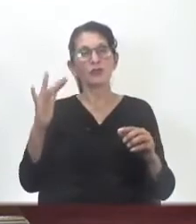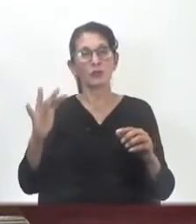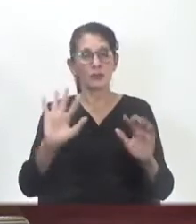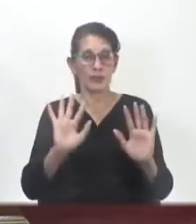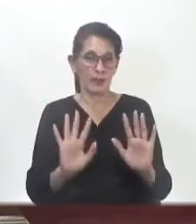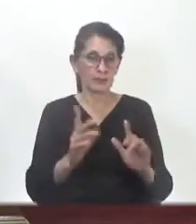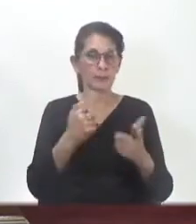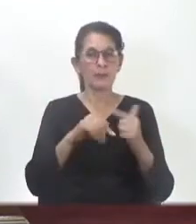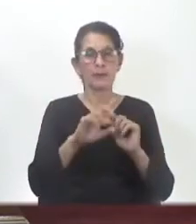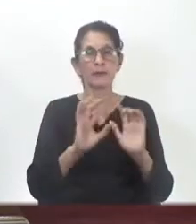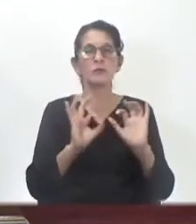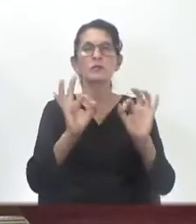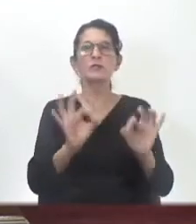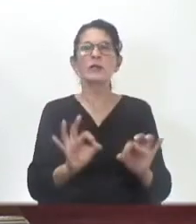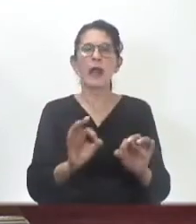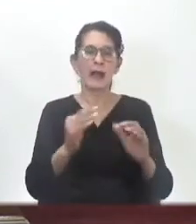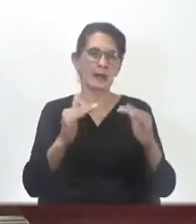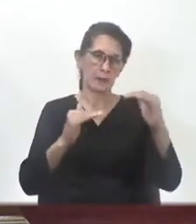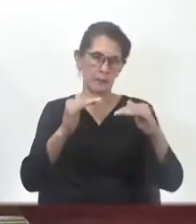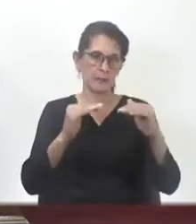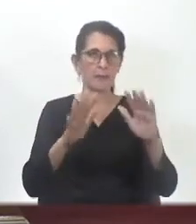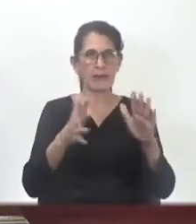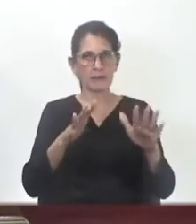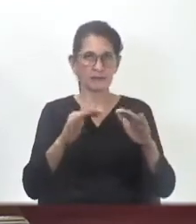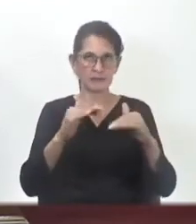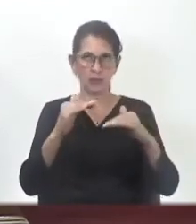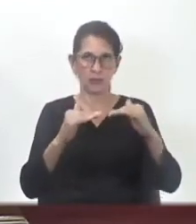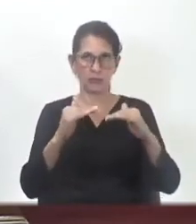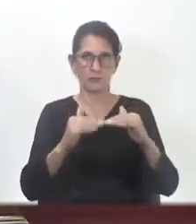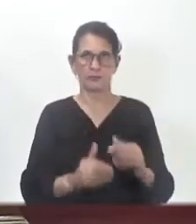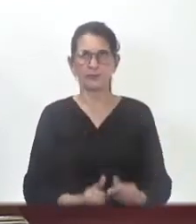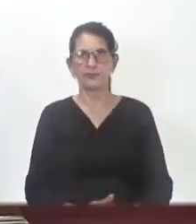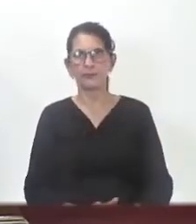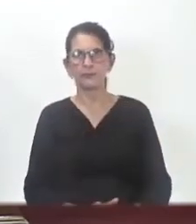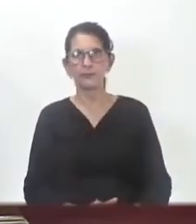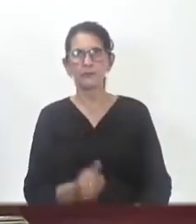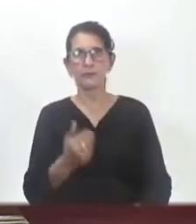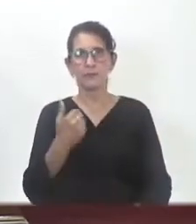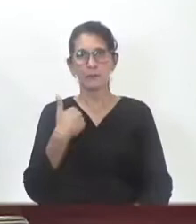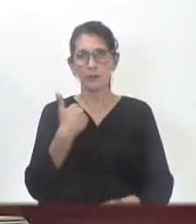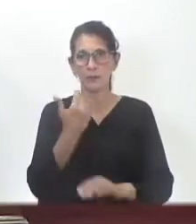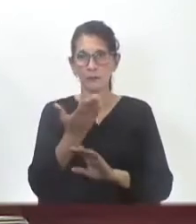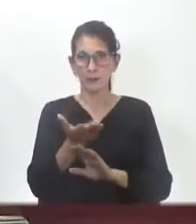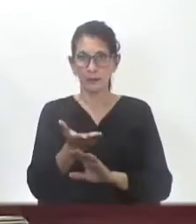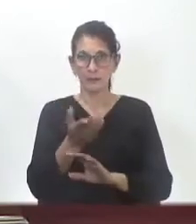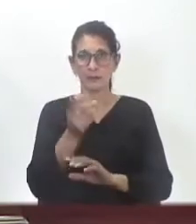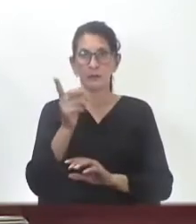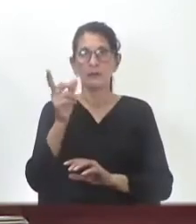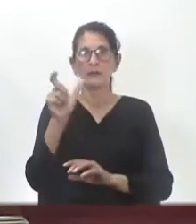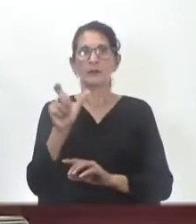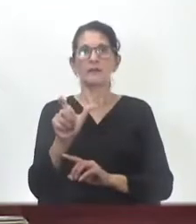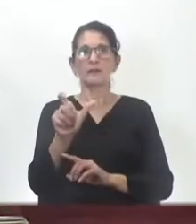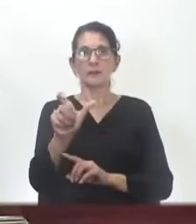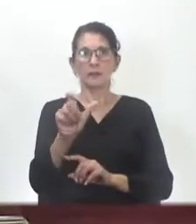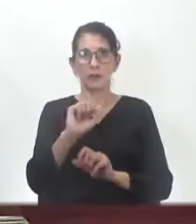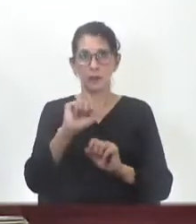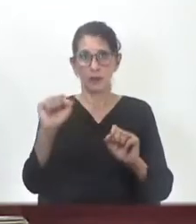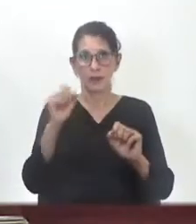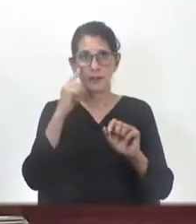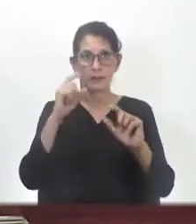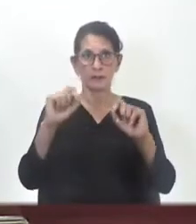queremos llegar a un destino similar. Voy a pedir que empiecen a pasar las imágenes, si es posible, y voy a